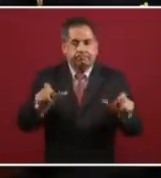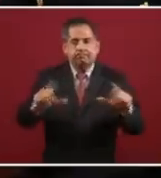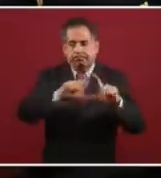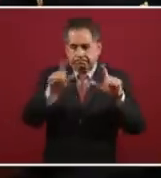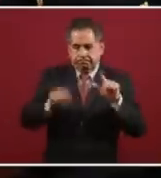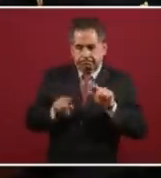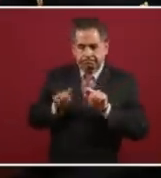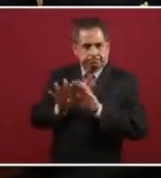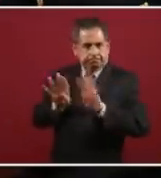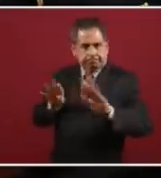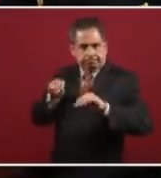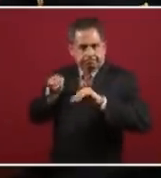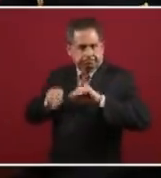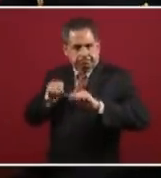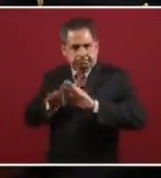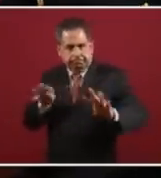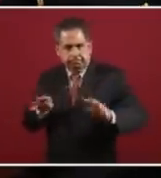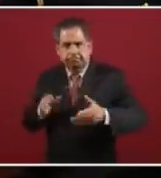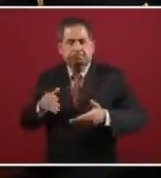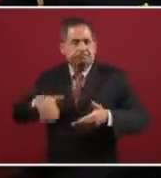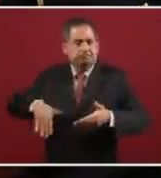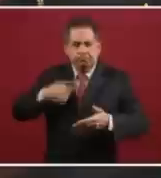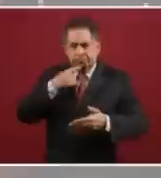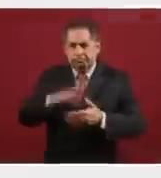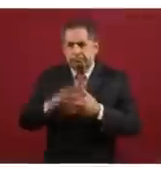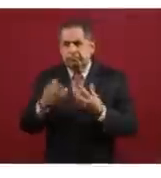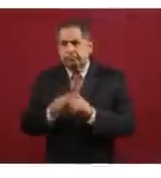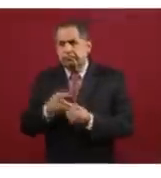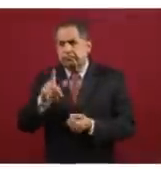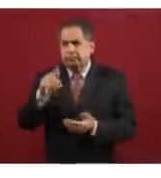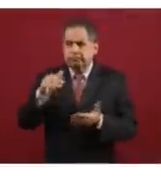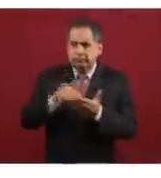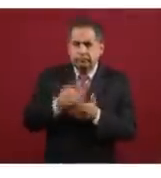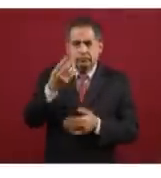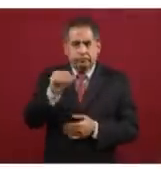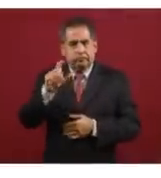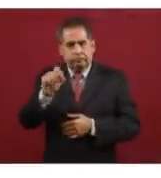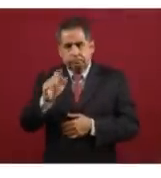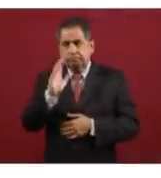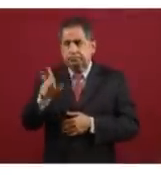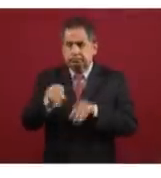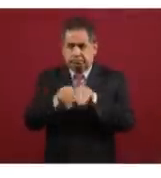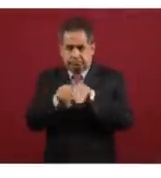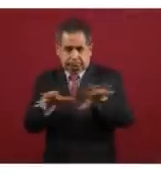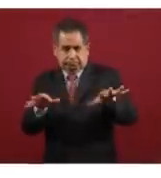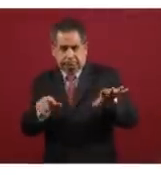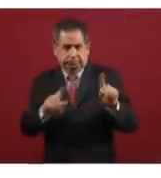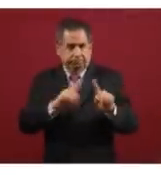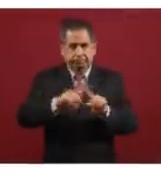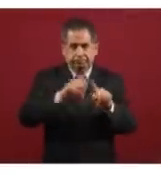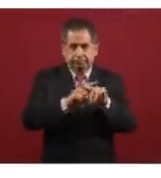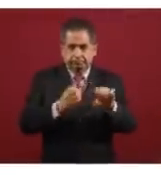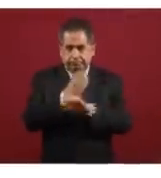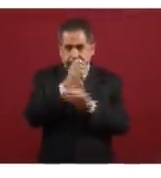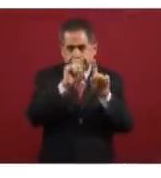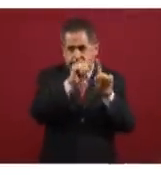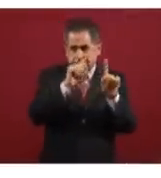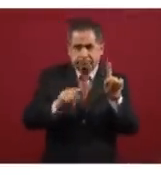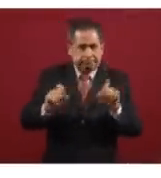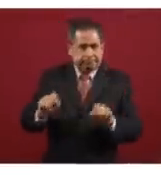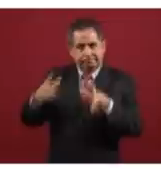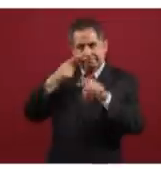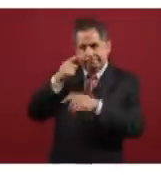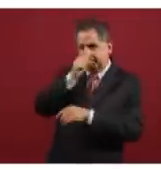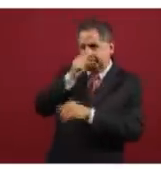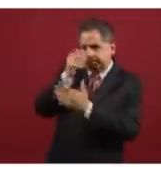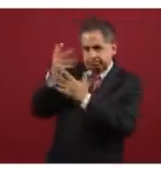fecha mantener, como mencioné, los 70,920 distribuidos en cada uno de los estados, como lo muestra